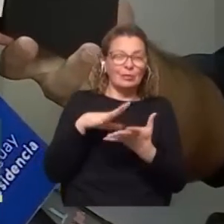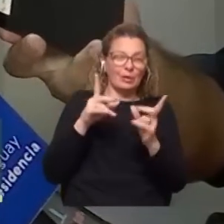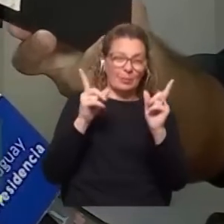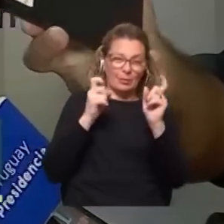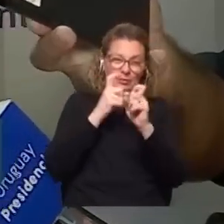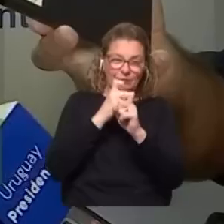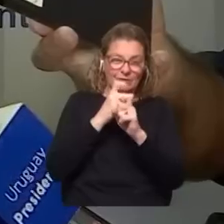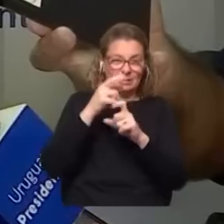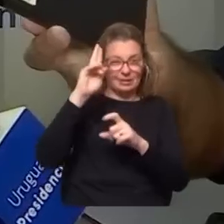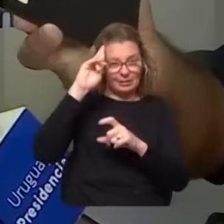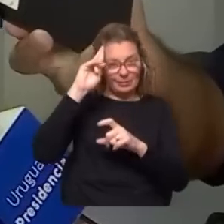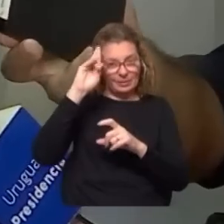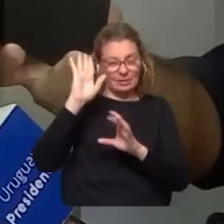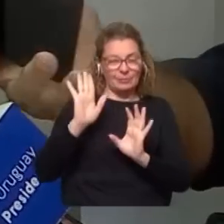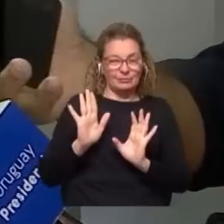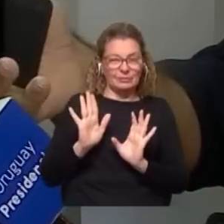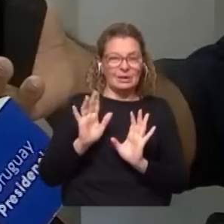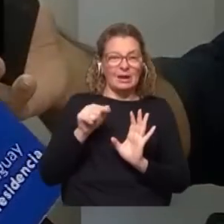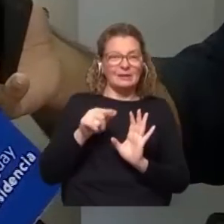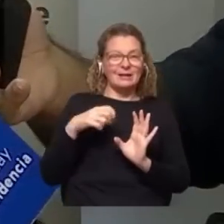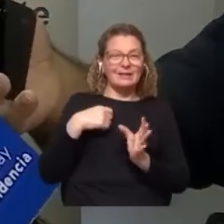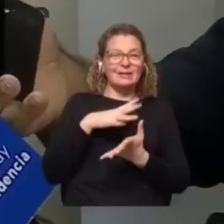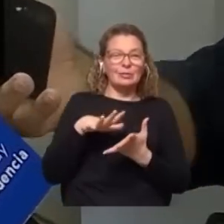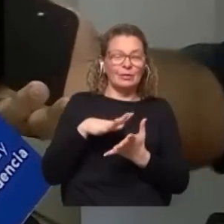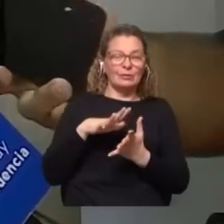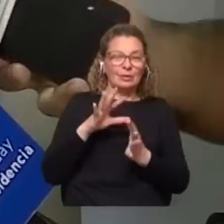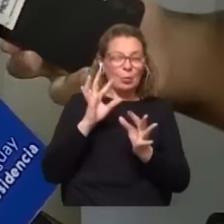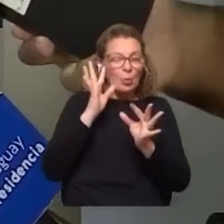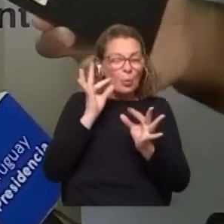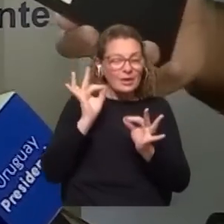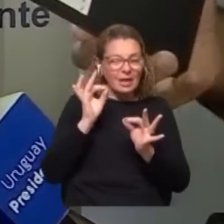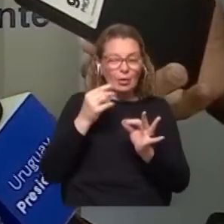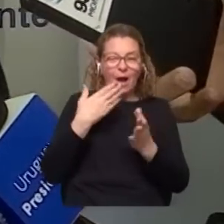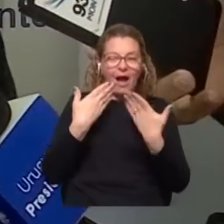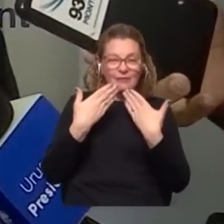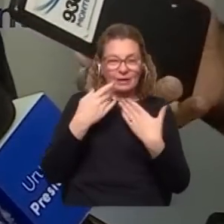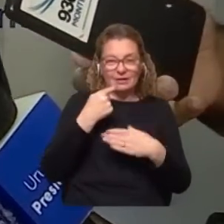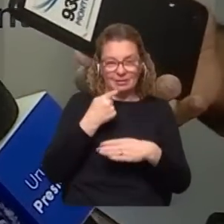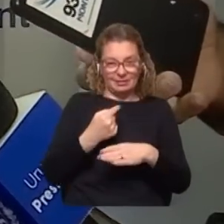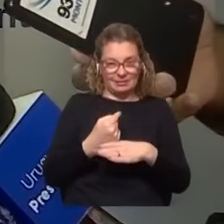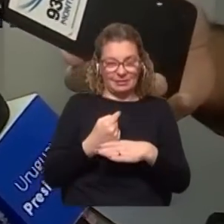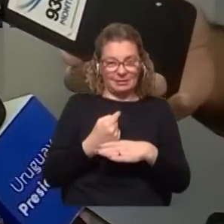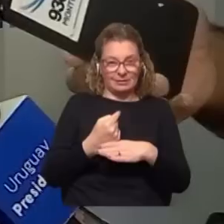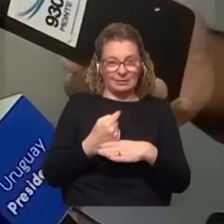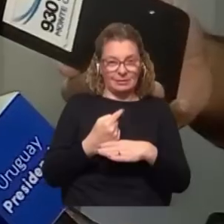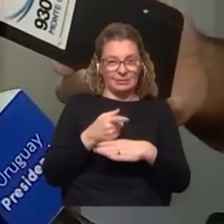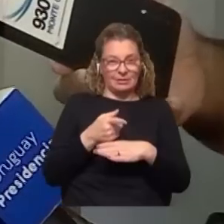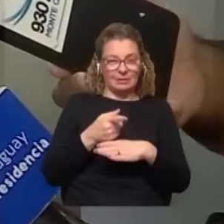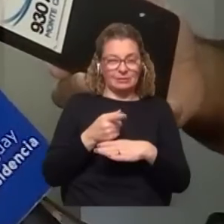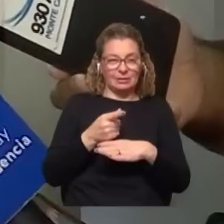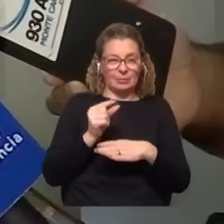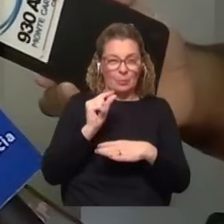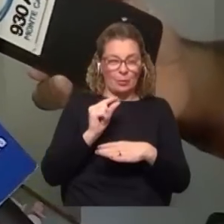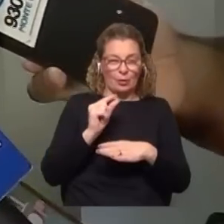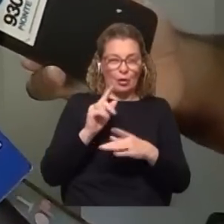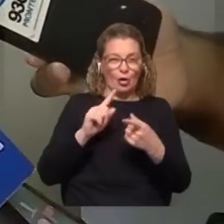y que por respeto asociaciones dramáticas Hay que ser quirúrgi co en las afirmaciones y tener el mínimo el